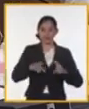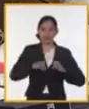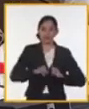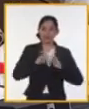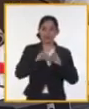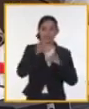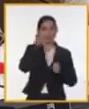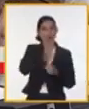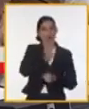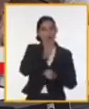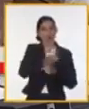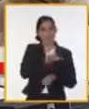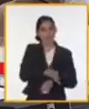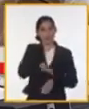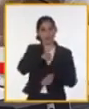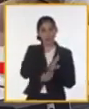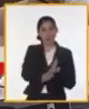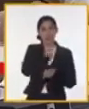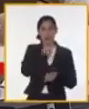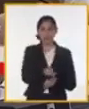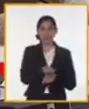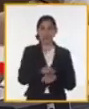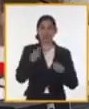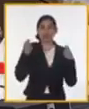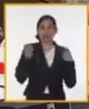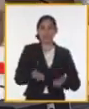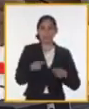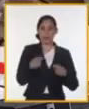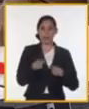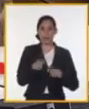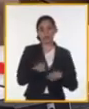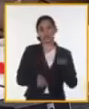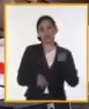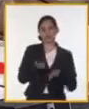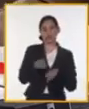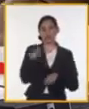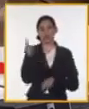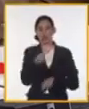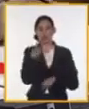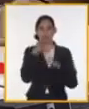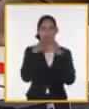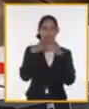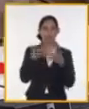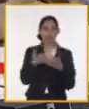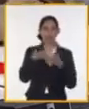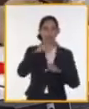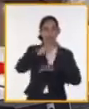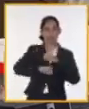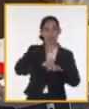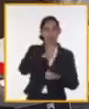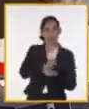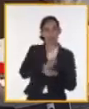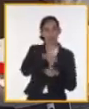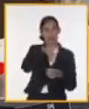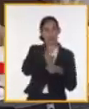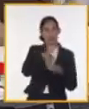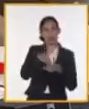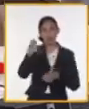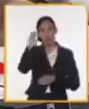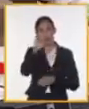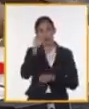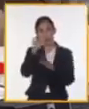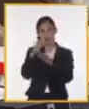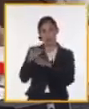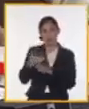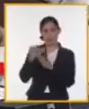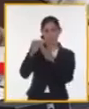prevención, ese que depende de nuestras estructuras de base y de la manera en que todos los organismos, las instituciones que trabajamos